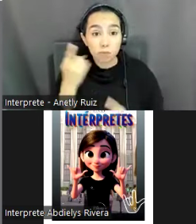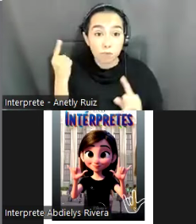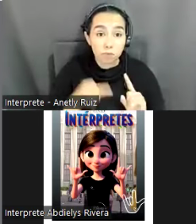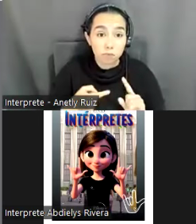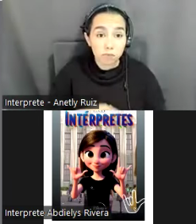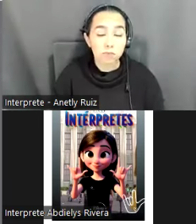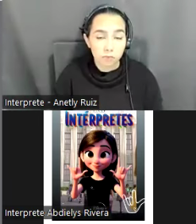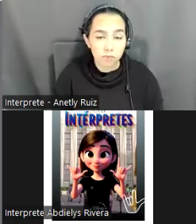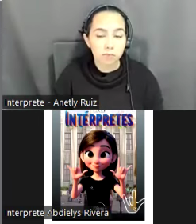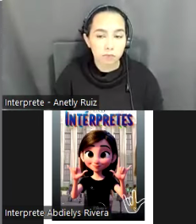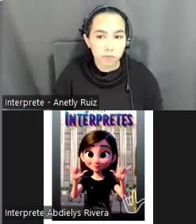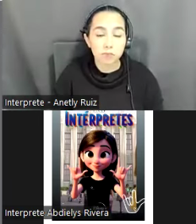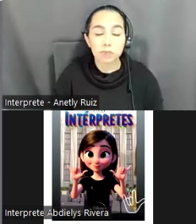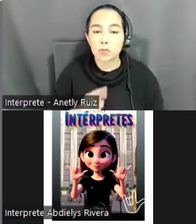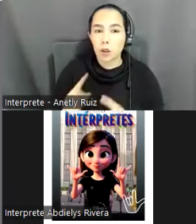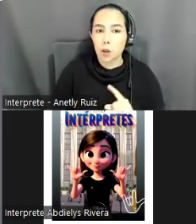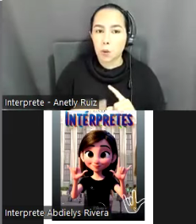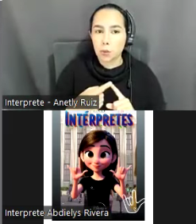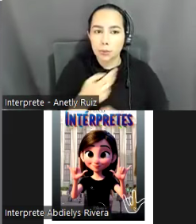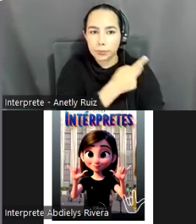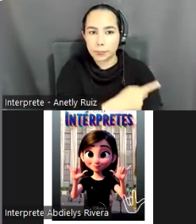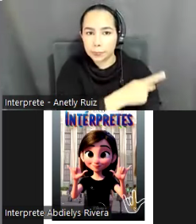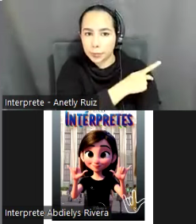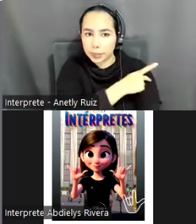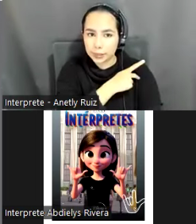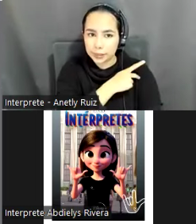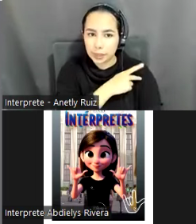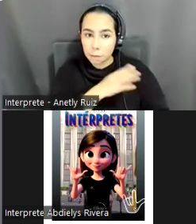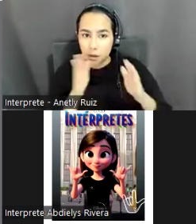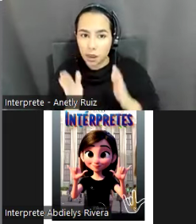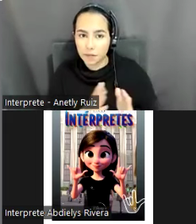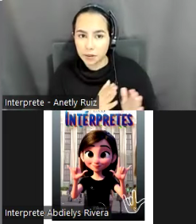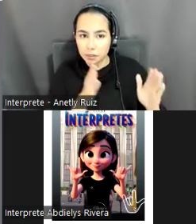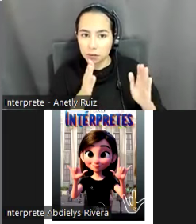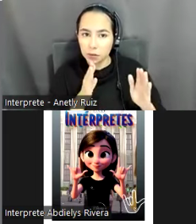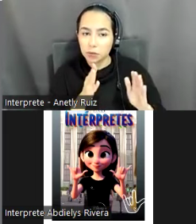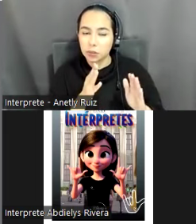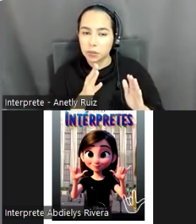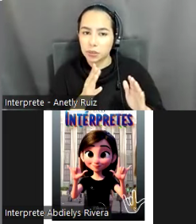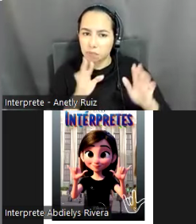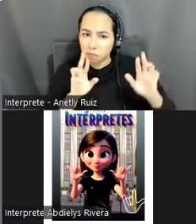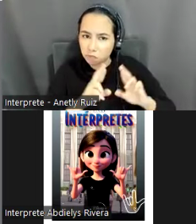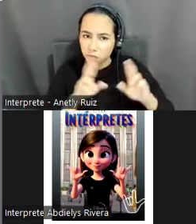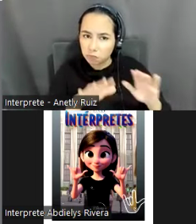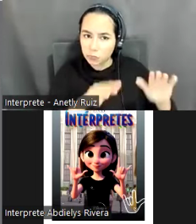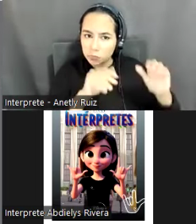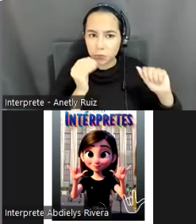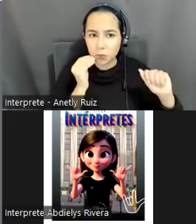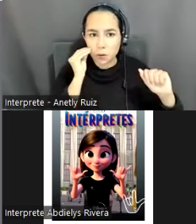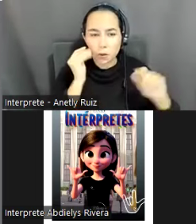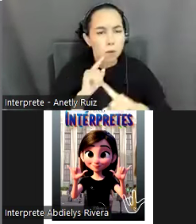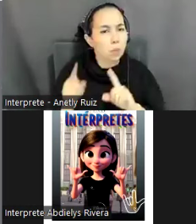Cuando se planifica la alta, el momento de la planificación de alta es algo que comienza desde que el paciente se admite en el